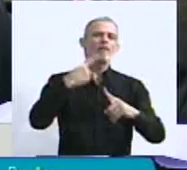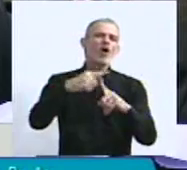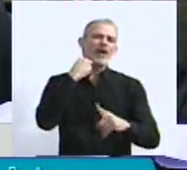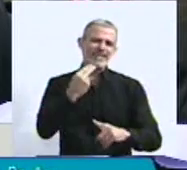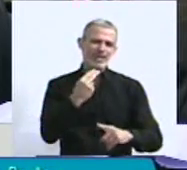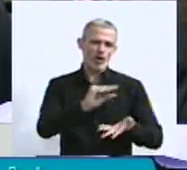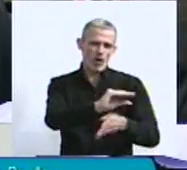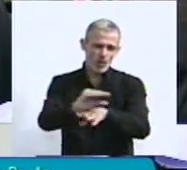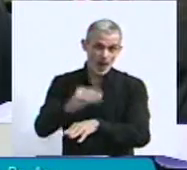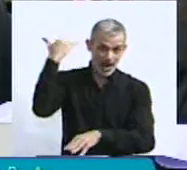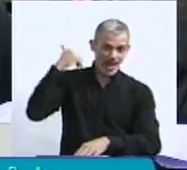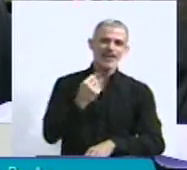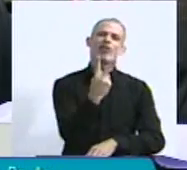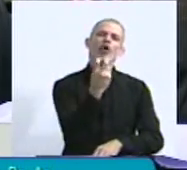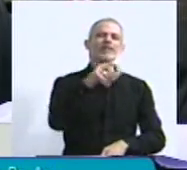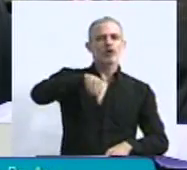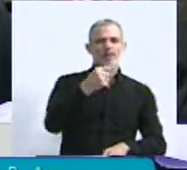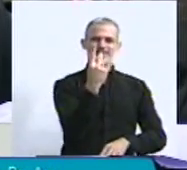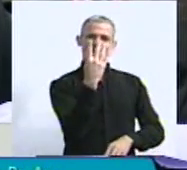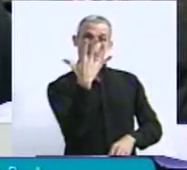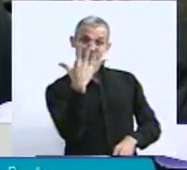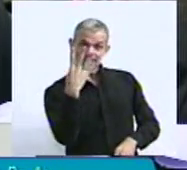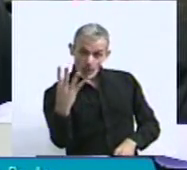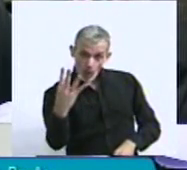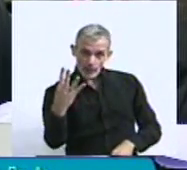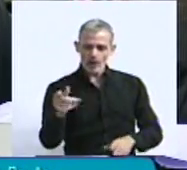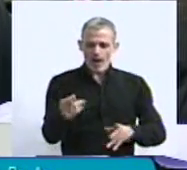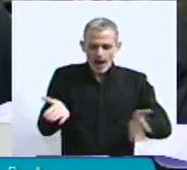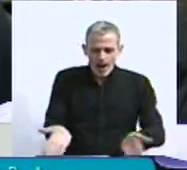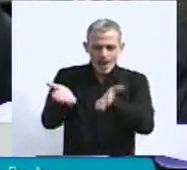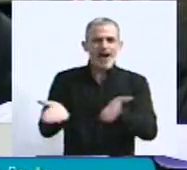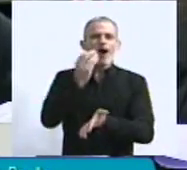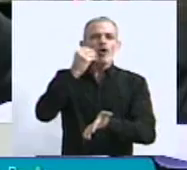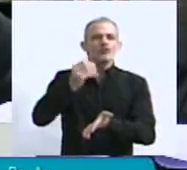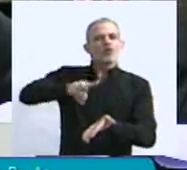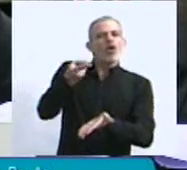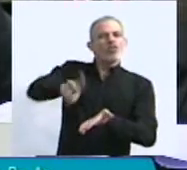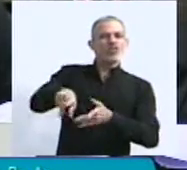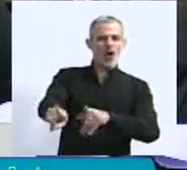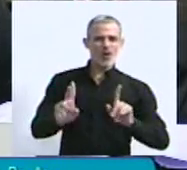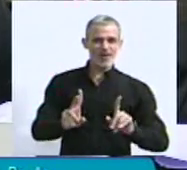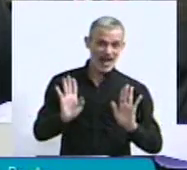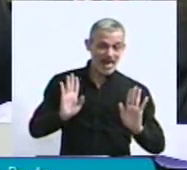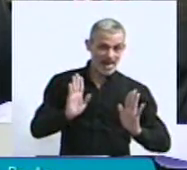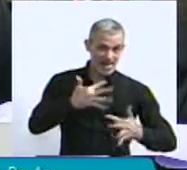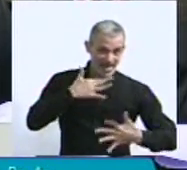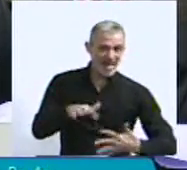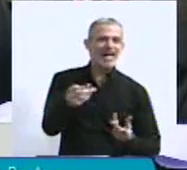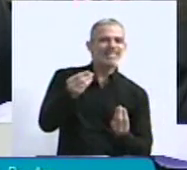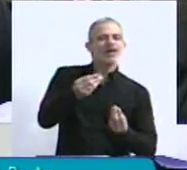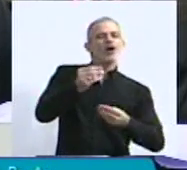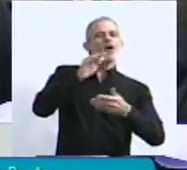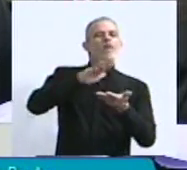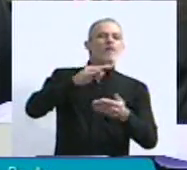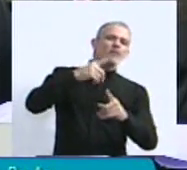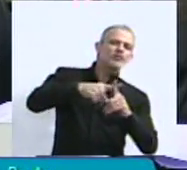hijo, en ese momento 2,54 pesos estimulaban y multiplicaban el consumo. Lo que quiere decir que por